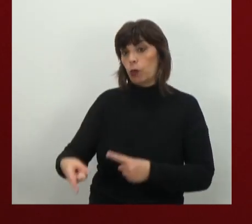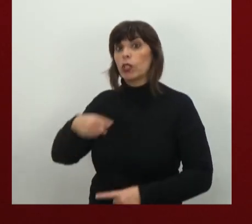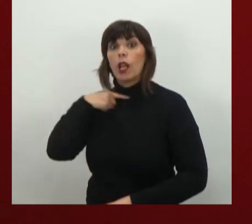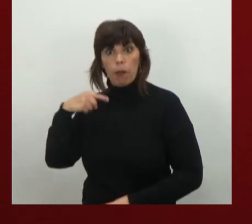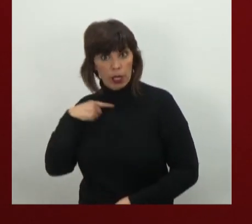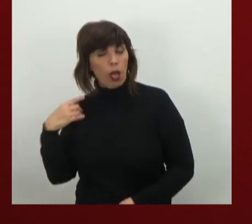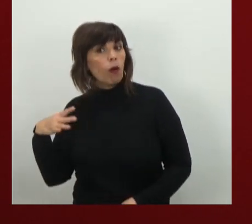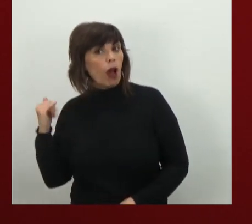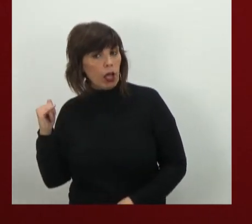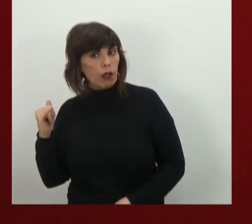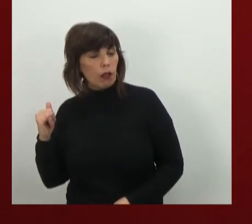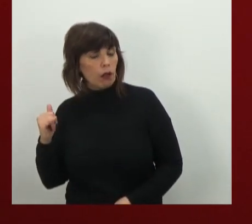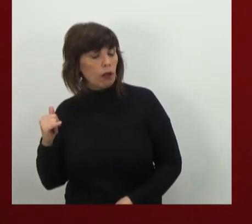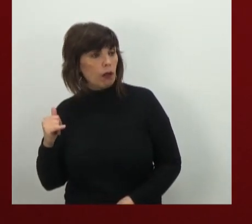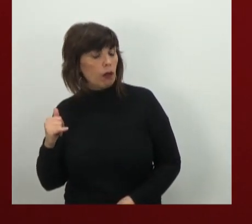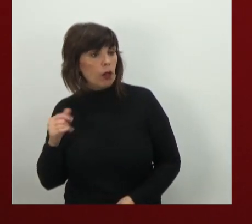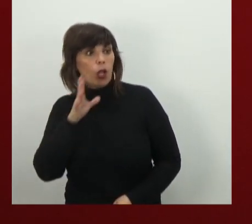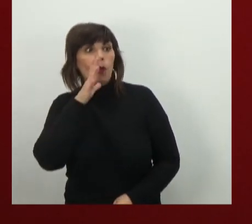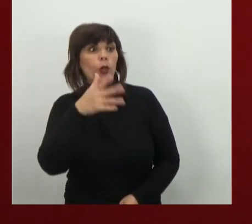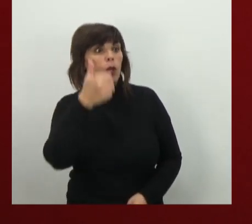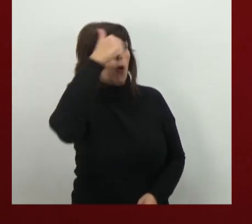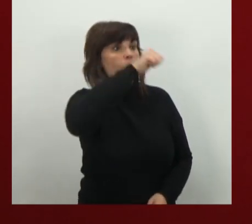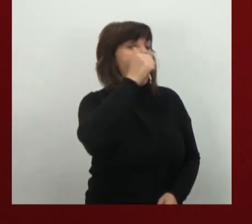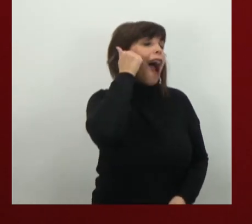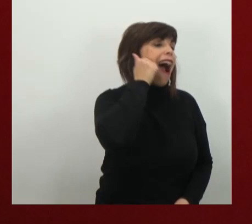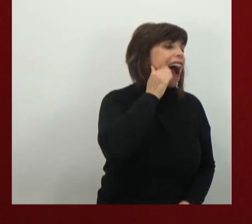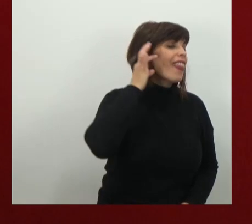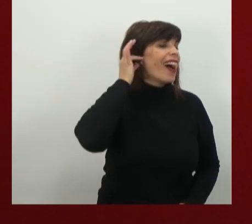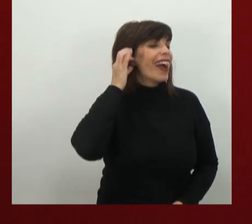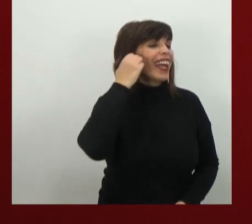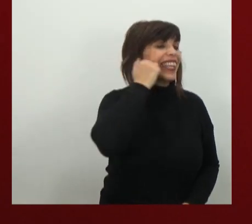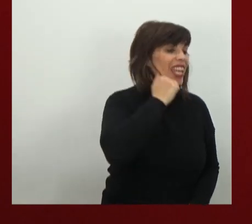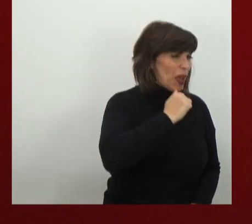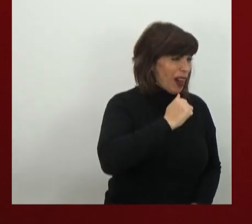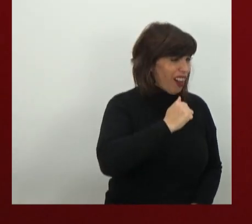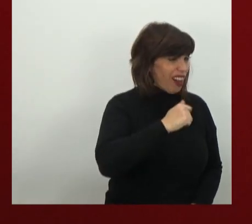antes que la serpiente se hubiera acercado a Adán. El trabajo es bueno.